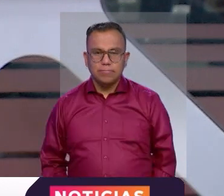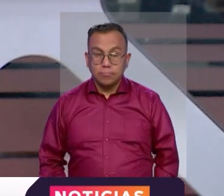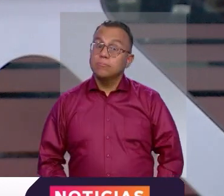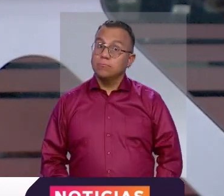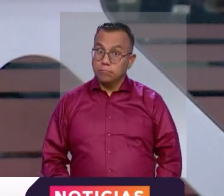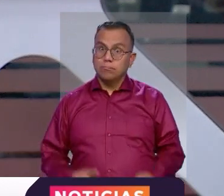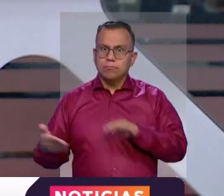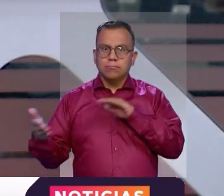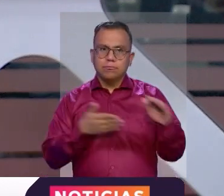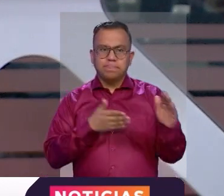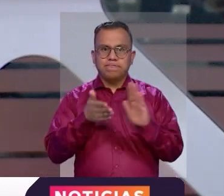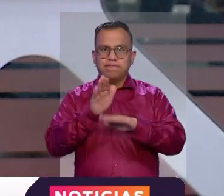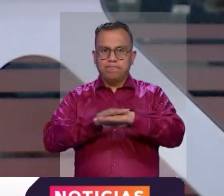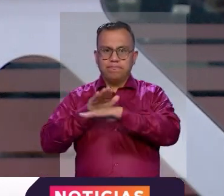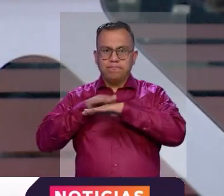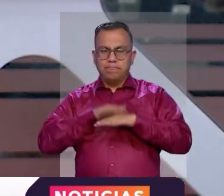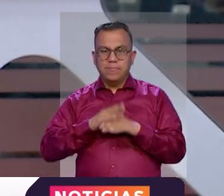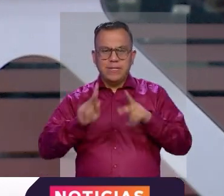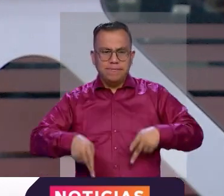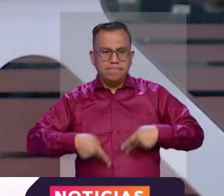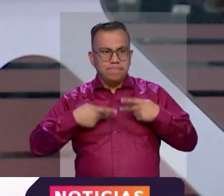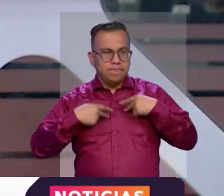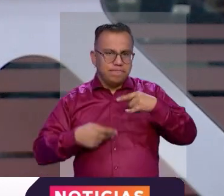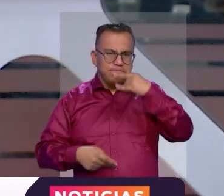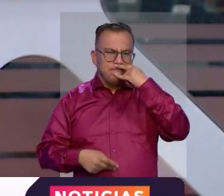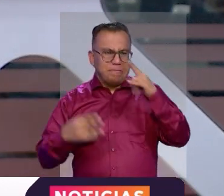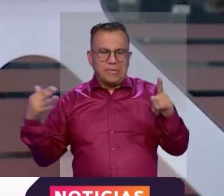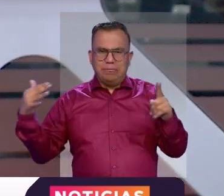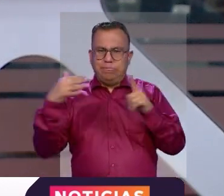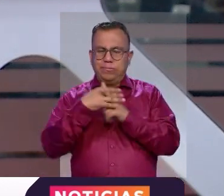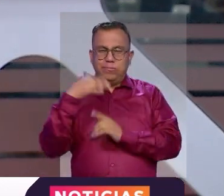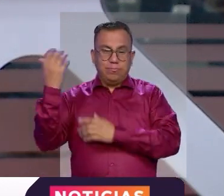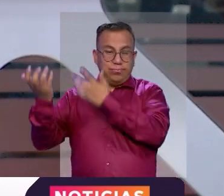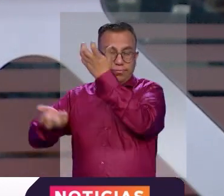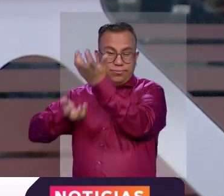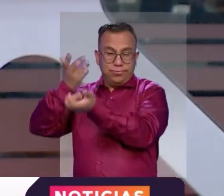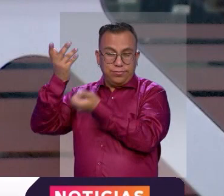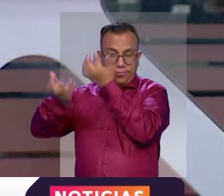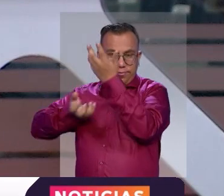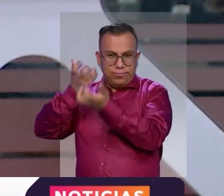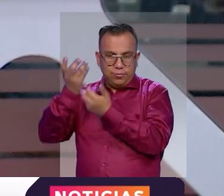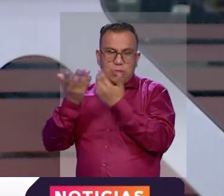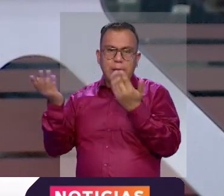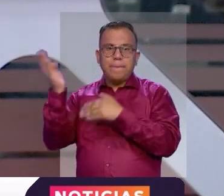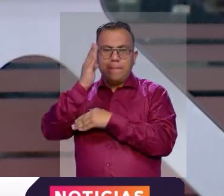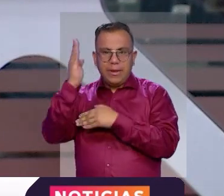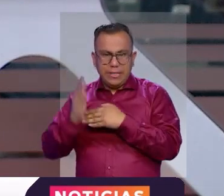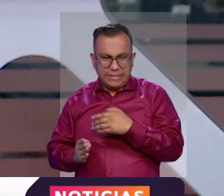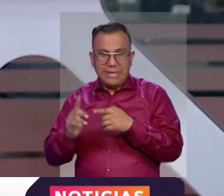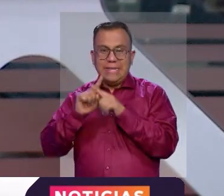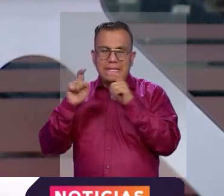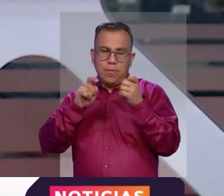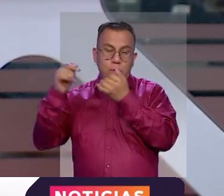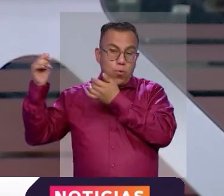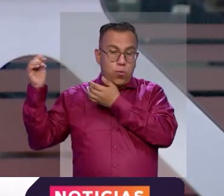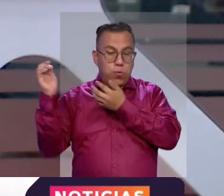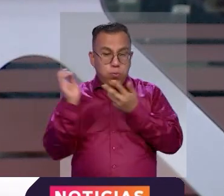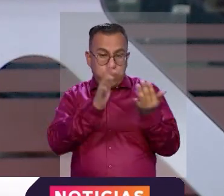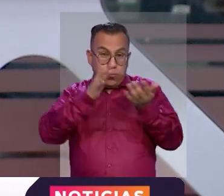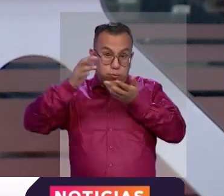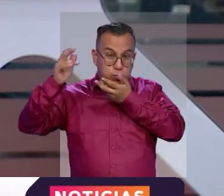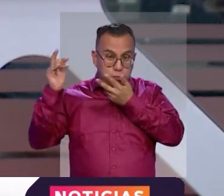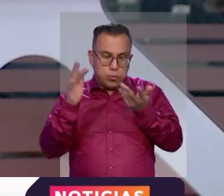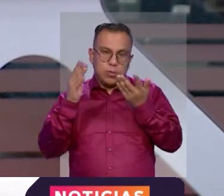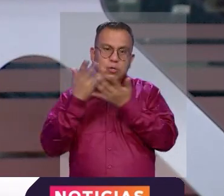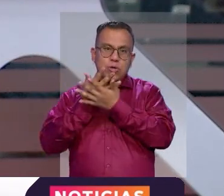mientras tanto les cuento que en bogotá la calidad del aire se ha visto afectada por incendios que se han registrado en brásil fuertes vientos han ocasionado que